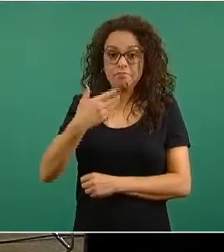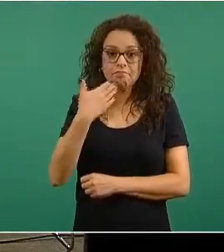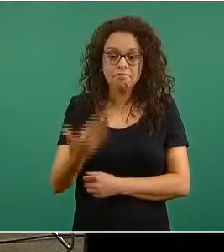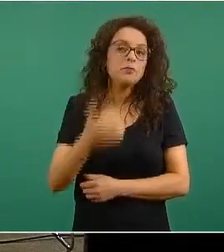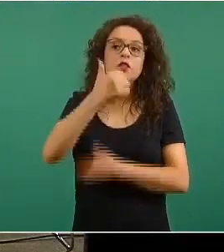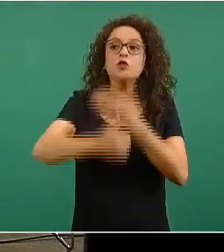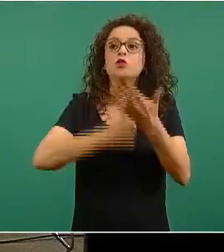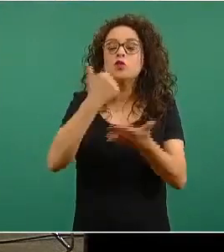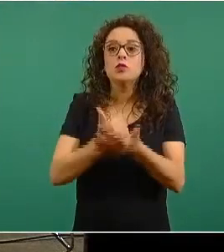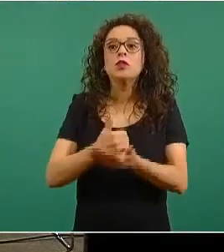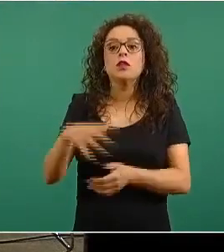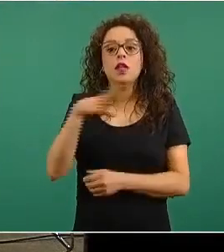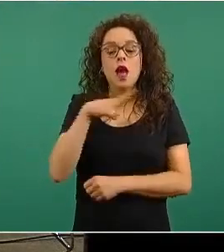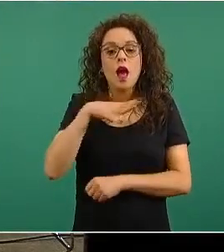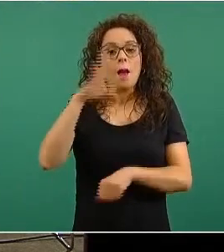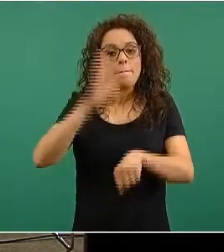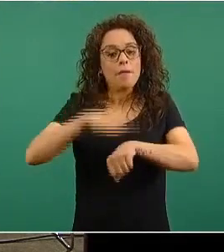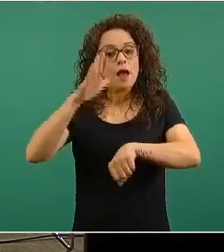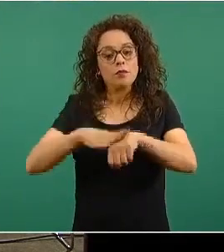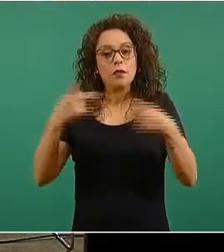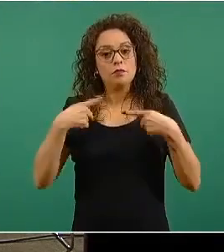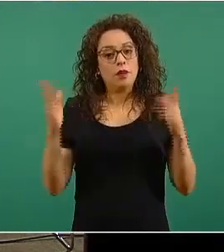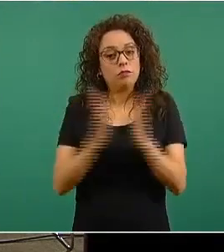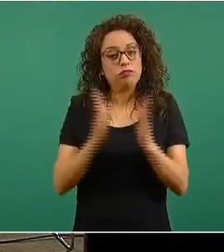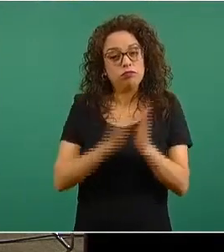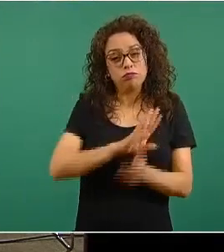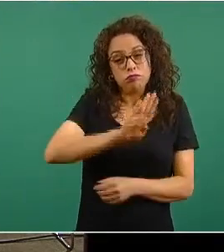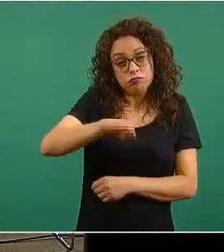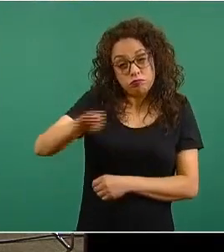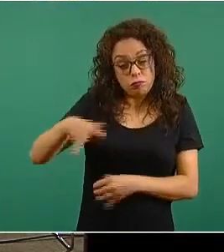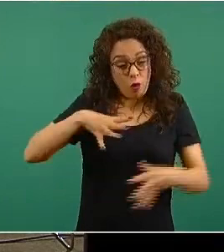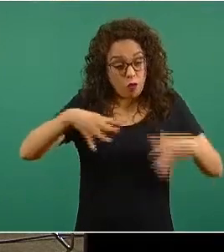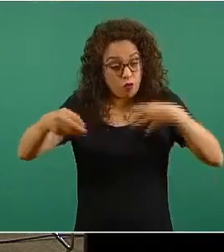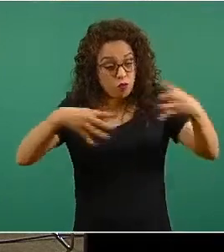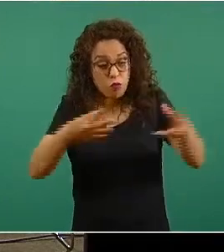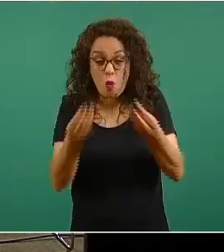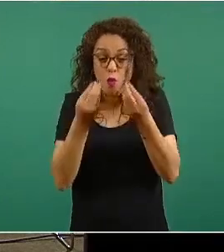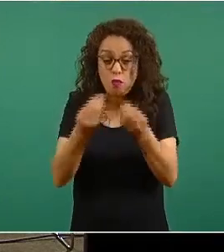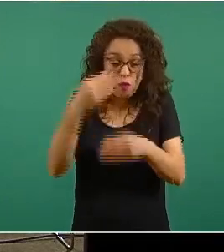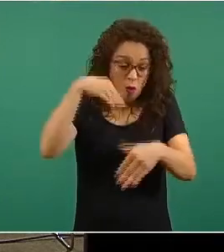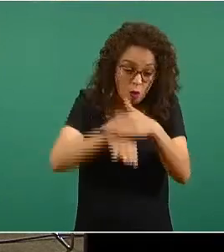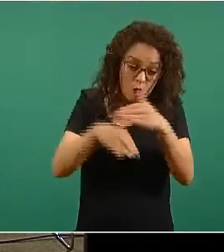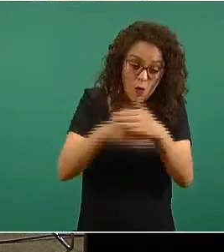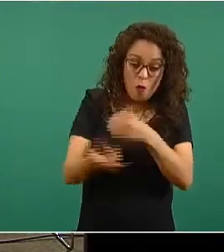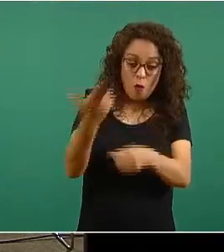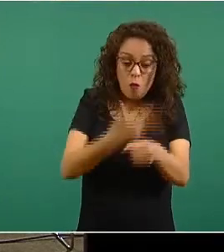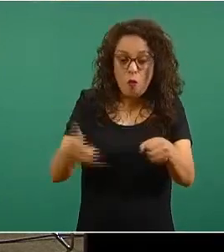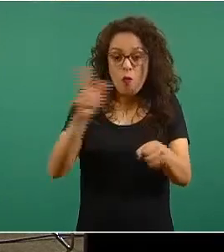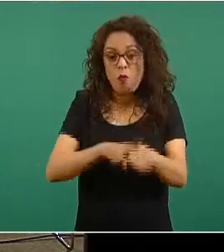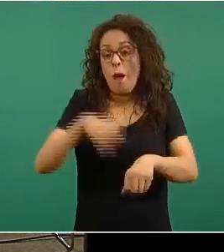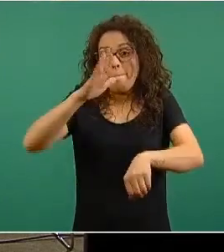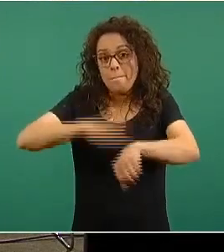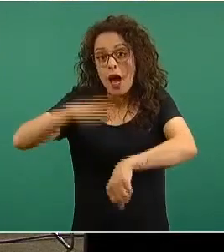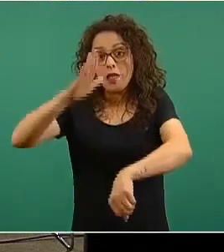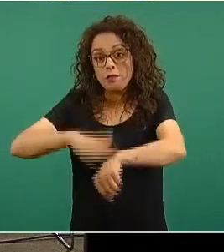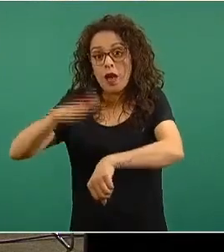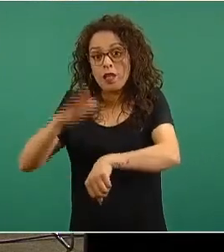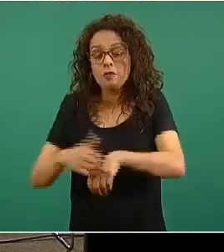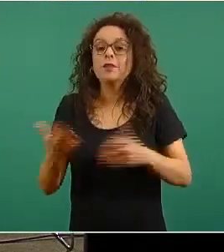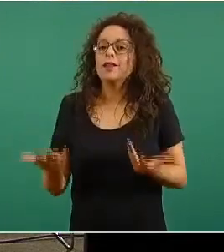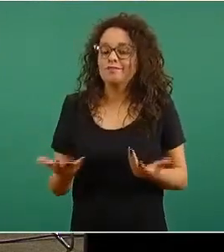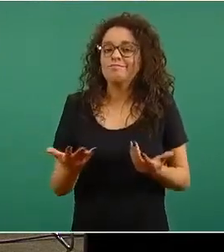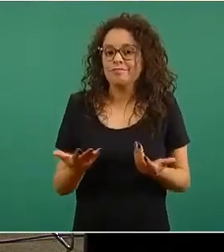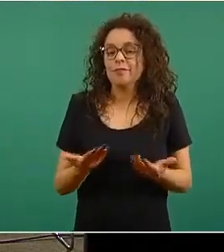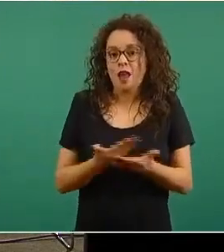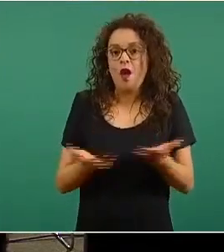mortalidad, en la medida en que aumentan los contagios, aumentan las hospitalizaciones, se ha llegado a momentos importantes